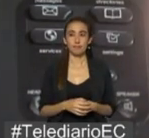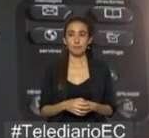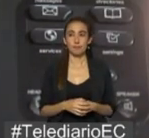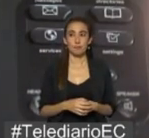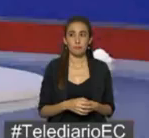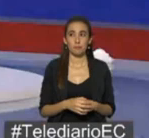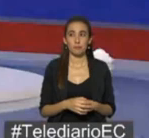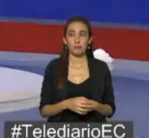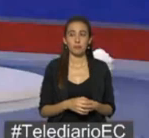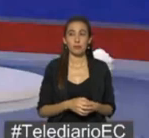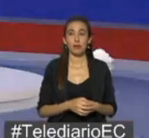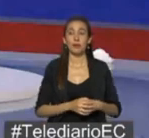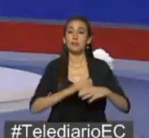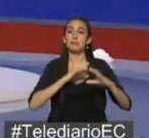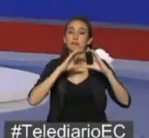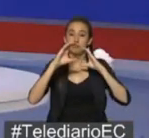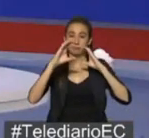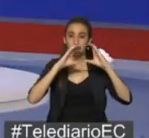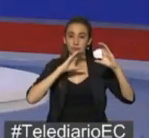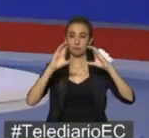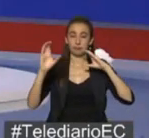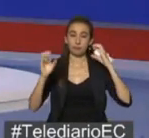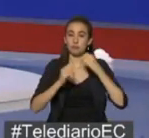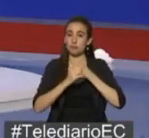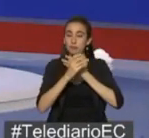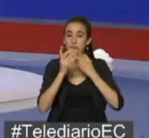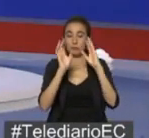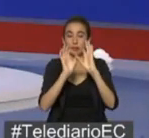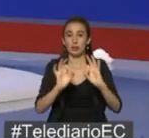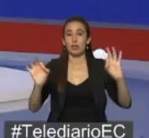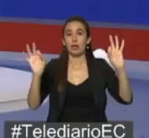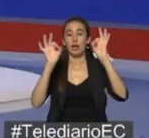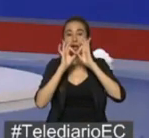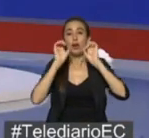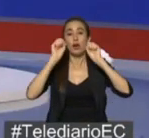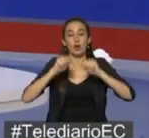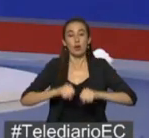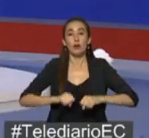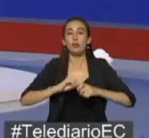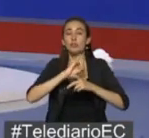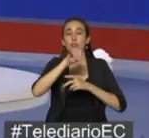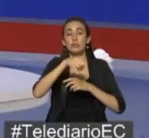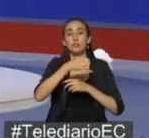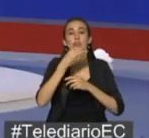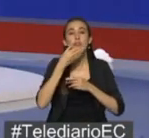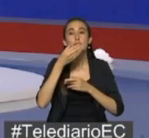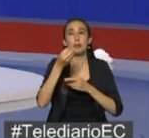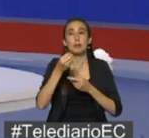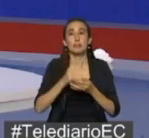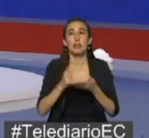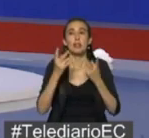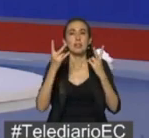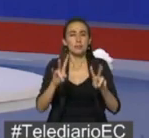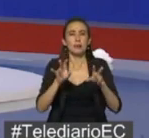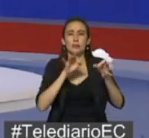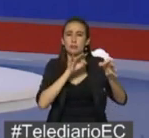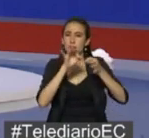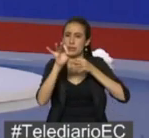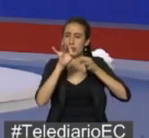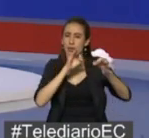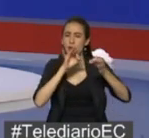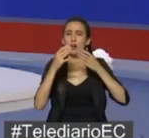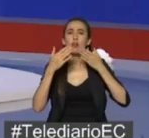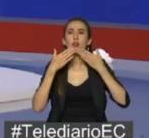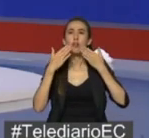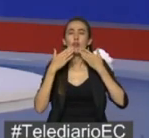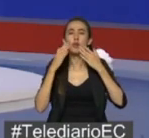Estamos dialogando vía telefónica con el canciller de la República, José Valencia. Señor canciller, ¿nos podría explicar quizá si se conoce la